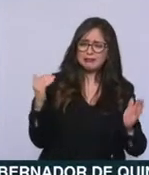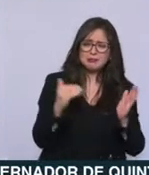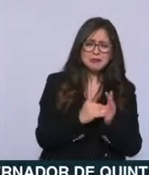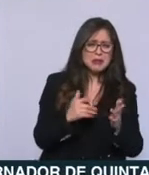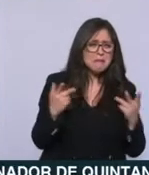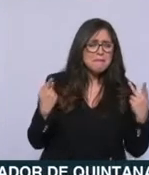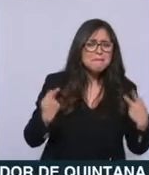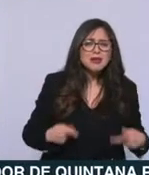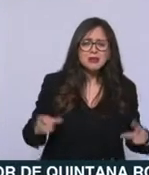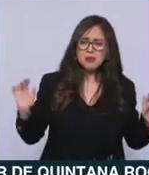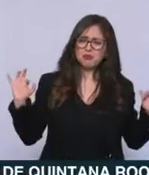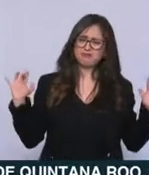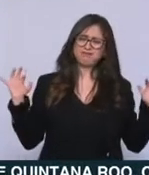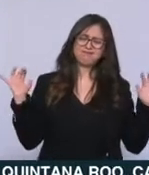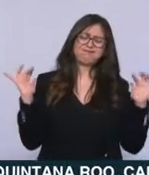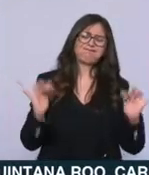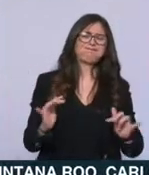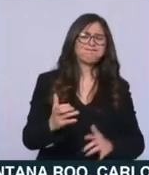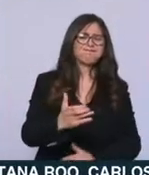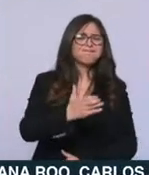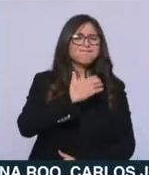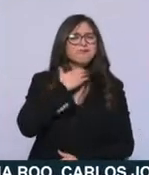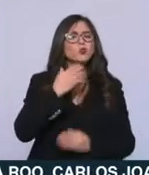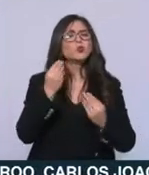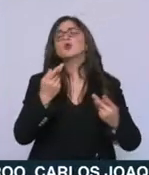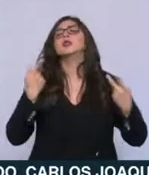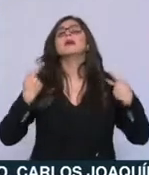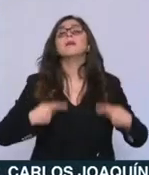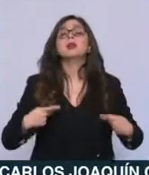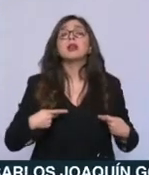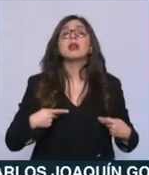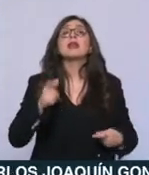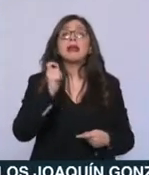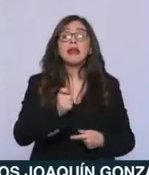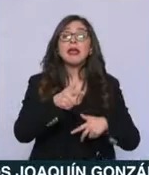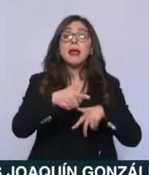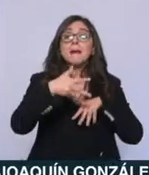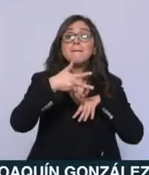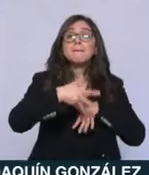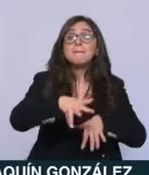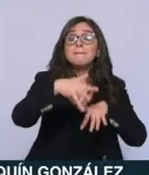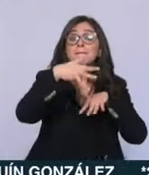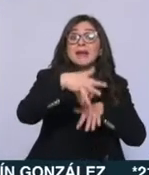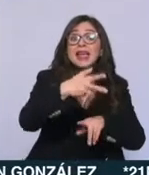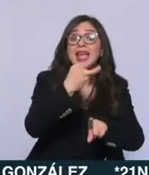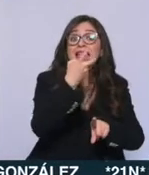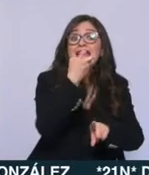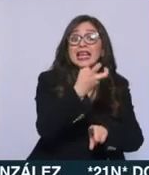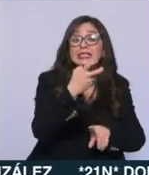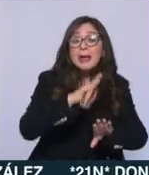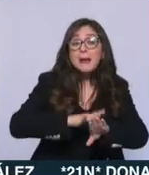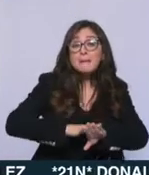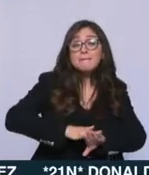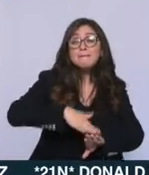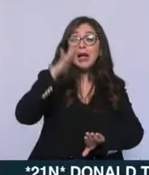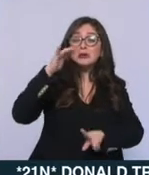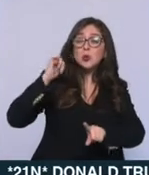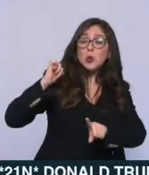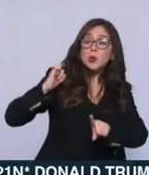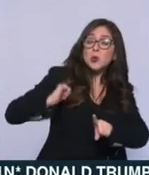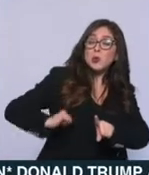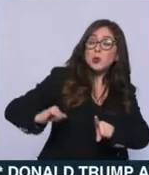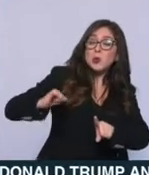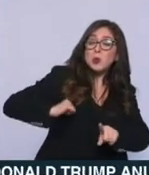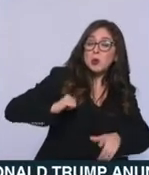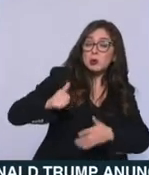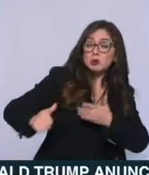mucha gente, y es probablemente esa marcha la más, entre comillas, longeva de la ciudad, que se